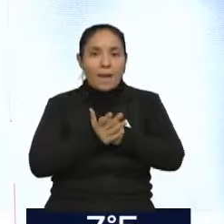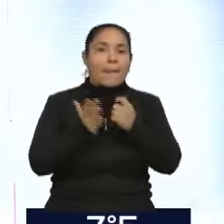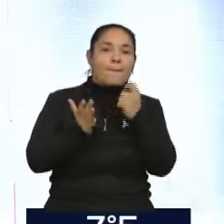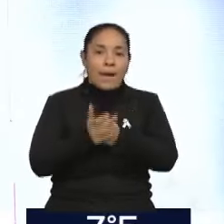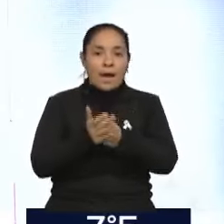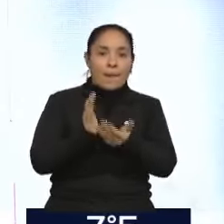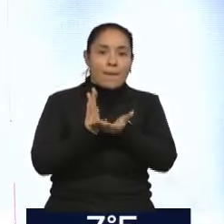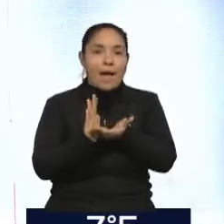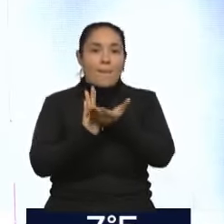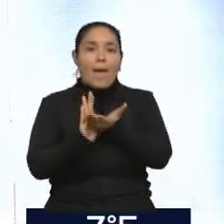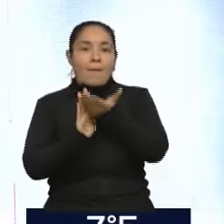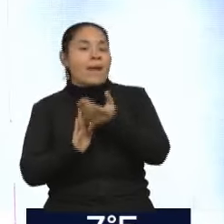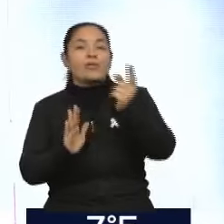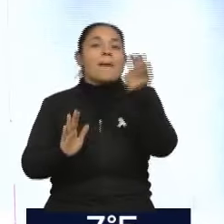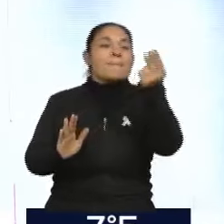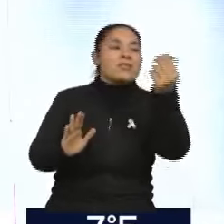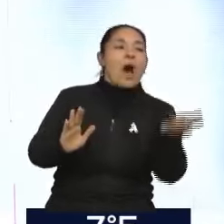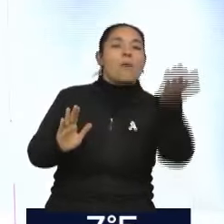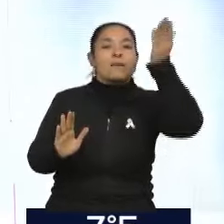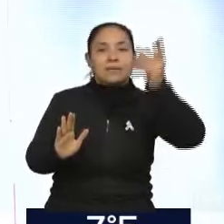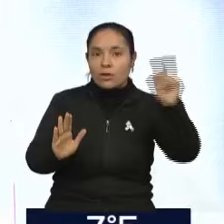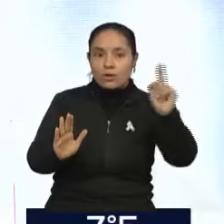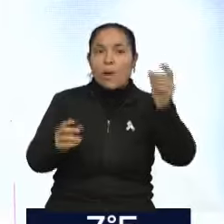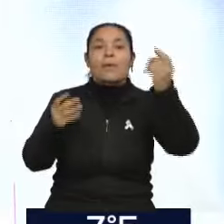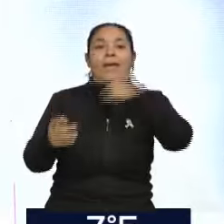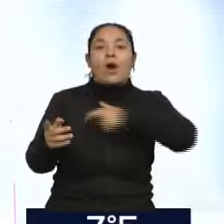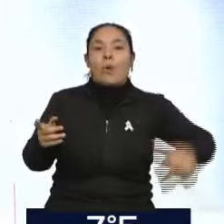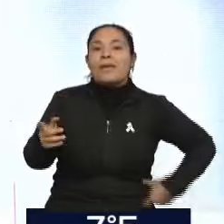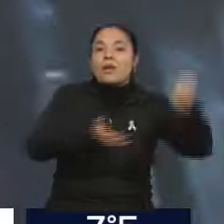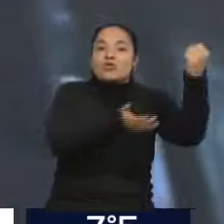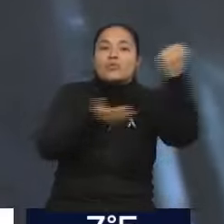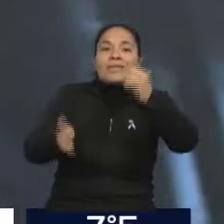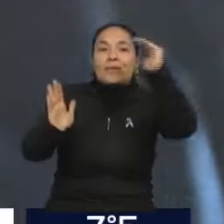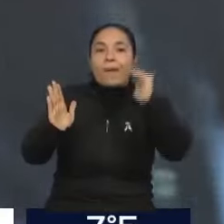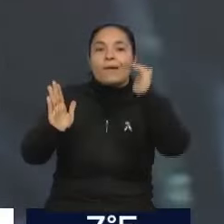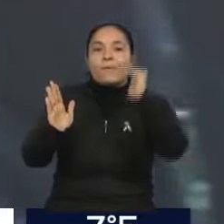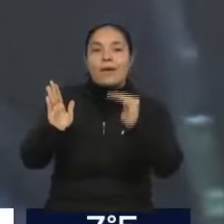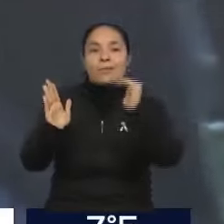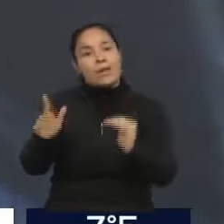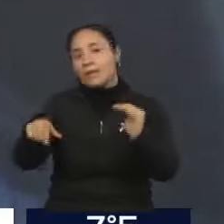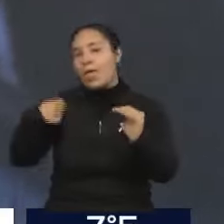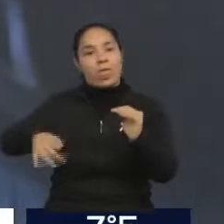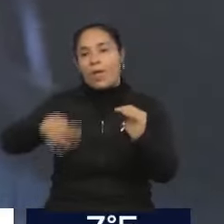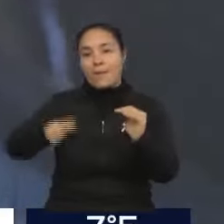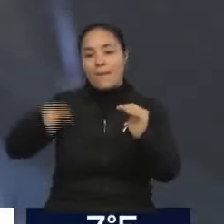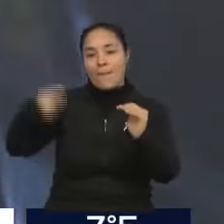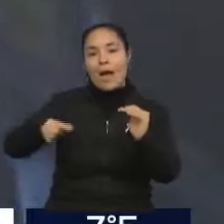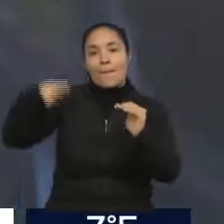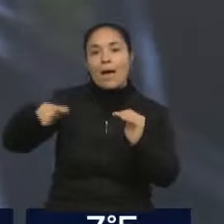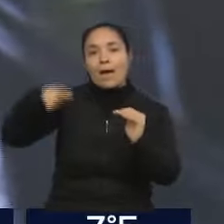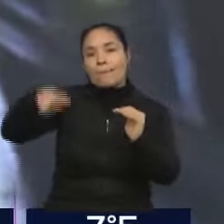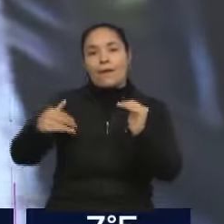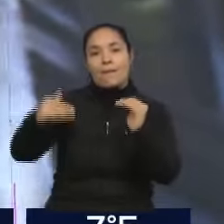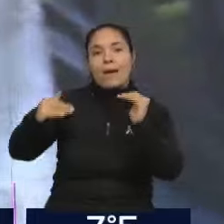cara, sino porque el Estado cada vez te está financiando menos. Es decir, ya esto de la tarifa, la energía, el gas y la